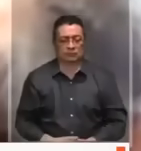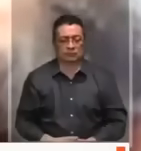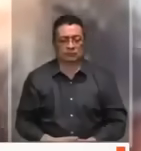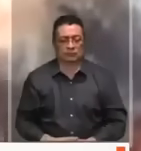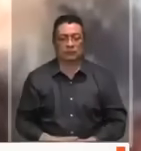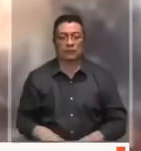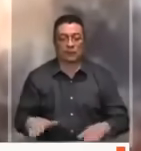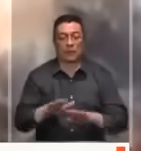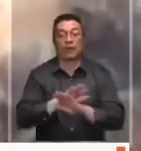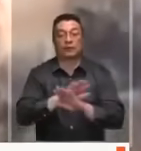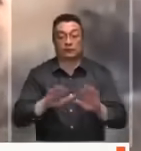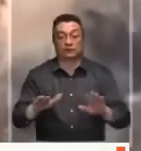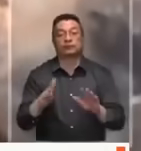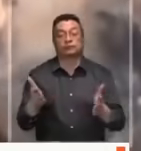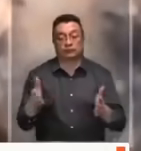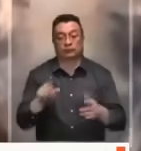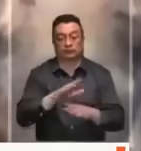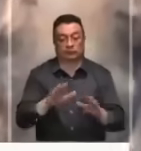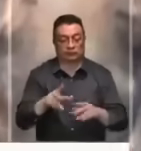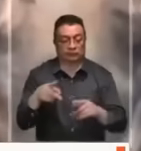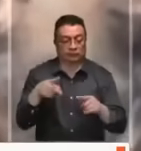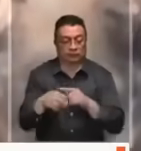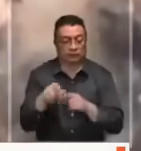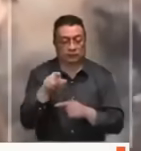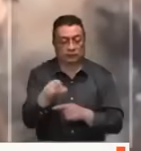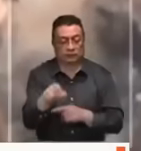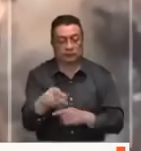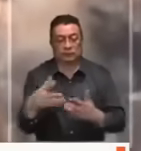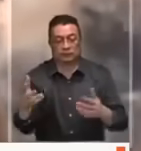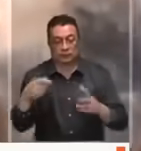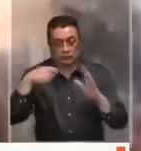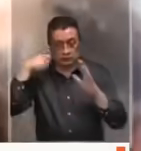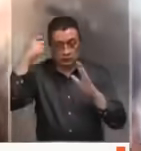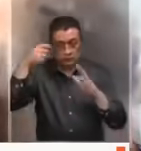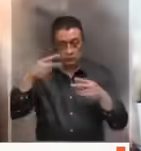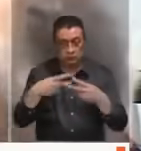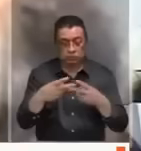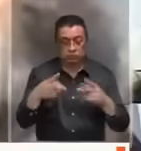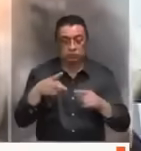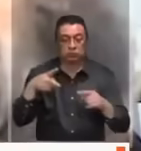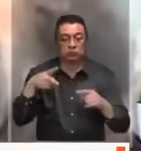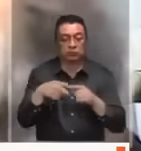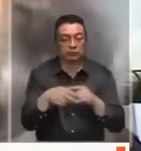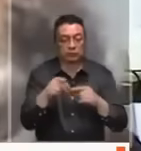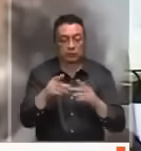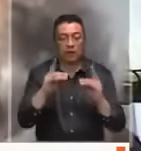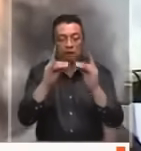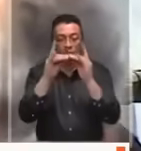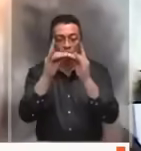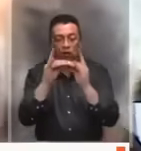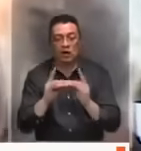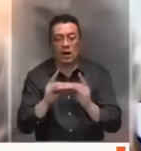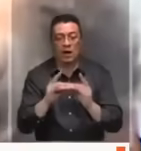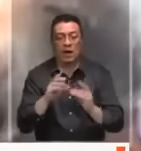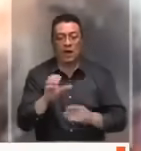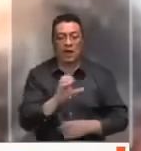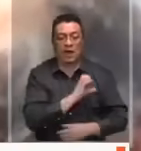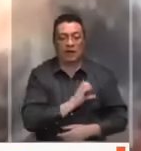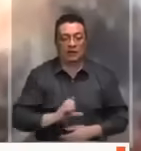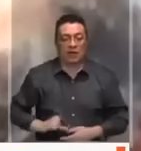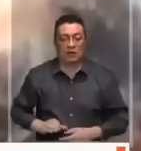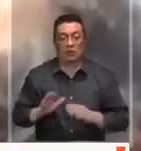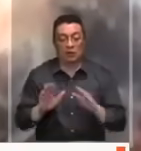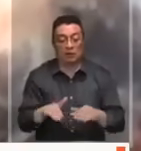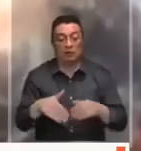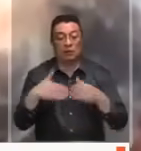Culmina entonces de esta manera la transmisión de este funeral de Estado. Luego ya viene